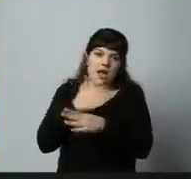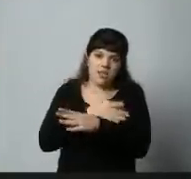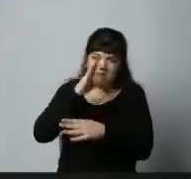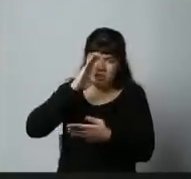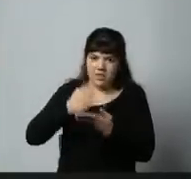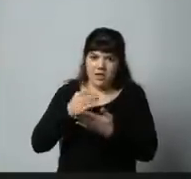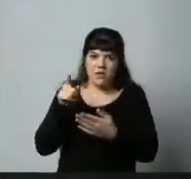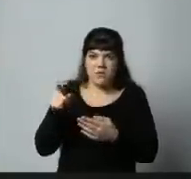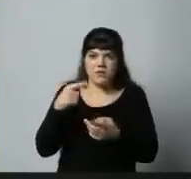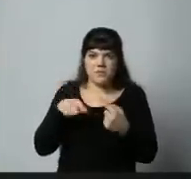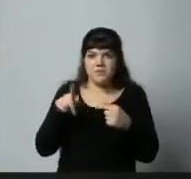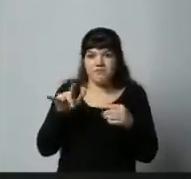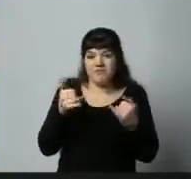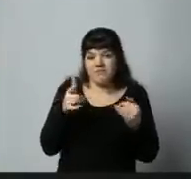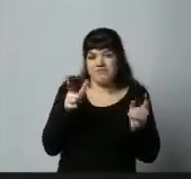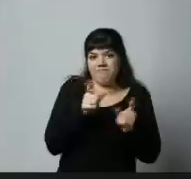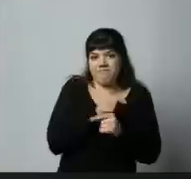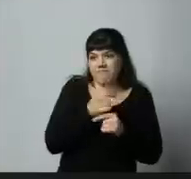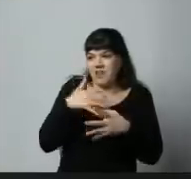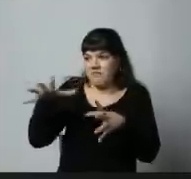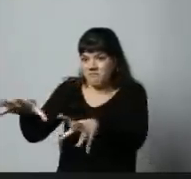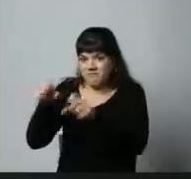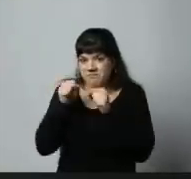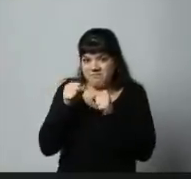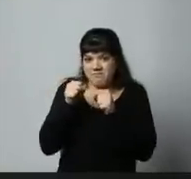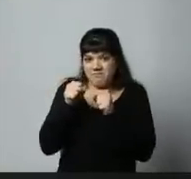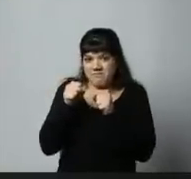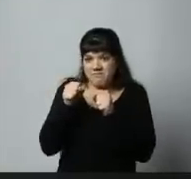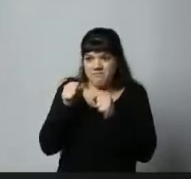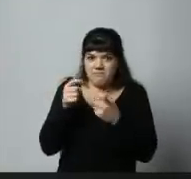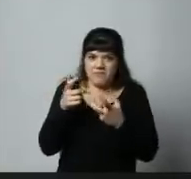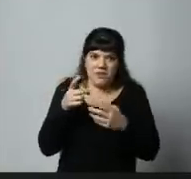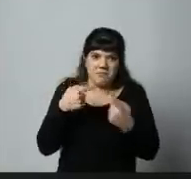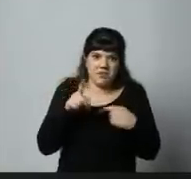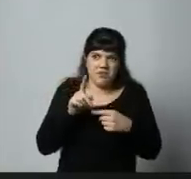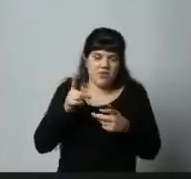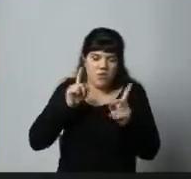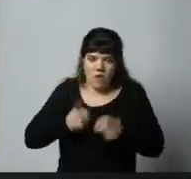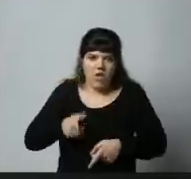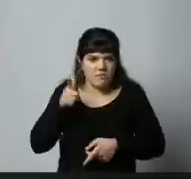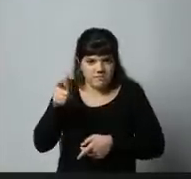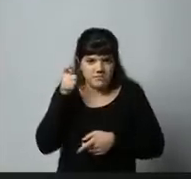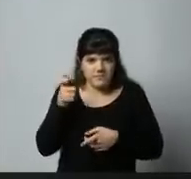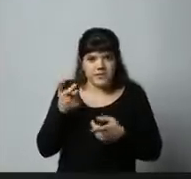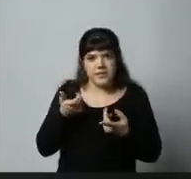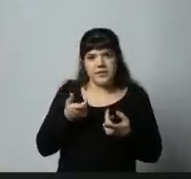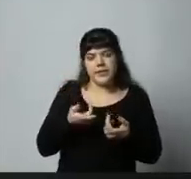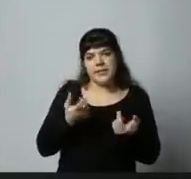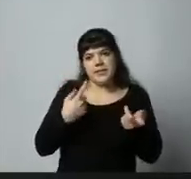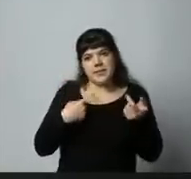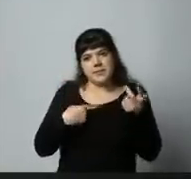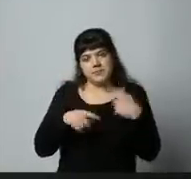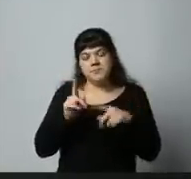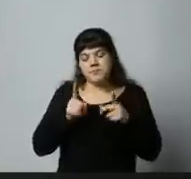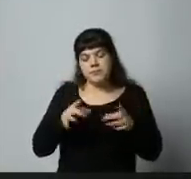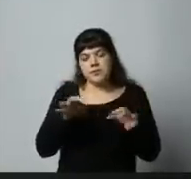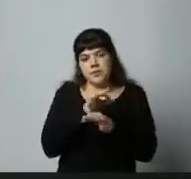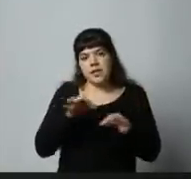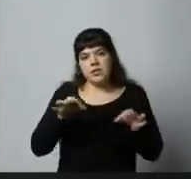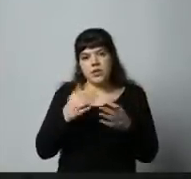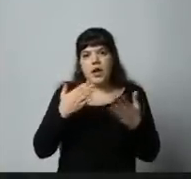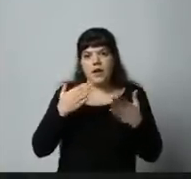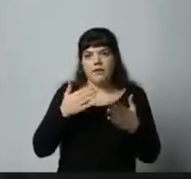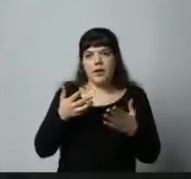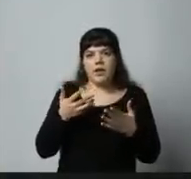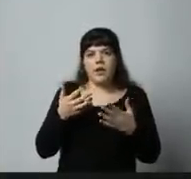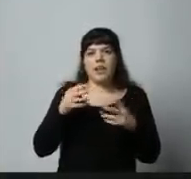ya ya no tenía armas ya había sido detenido y lo asesinaron su crimen también continúa impune también es una canción que habla de